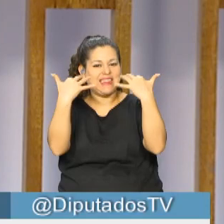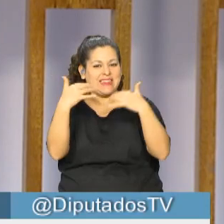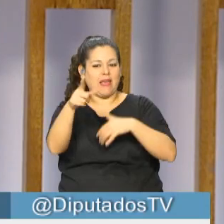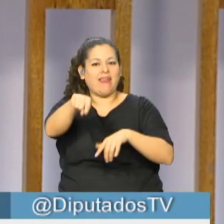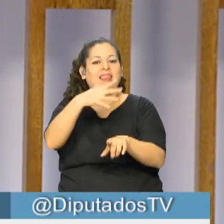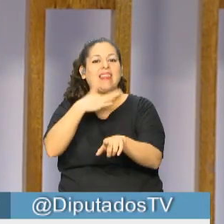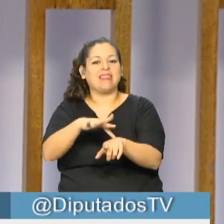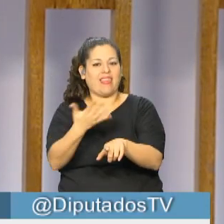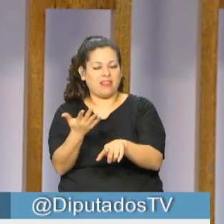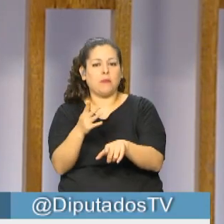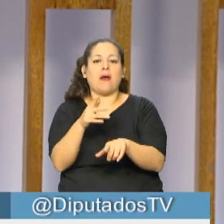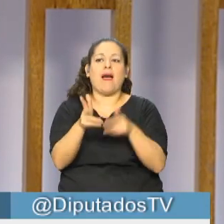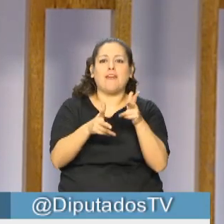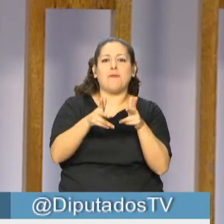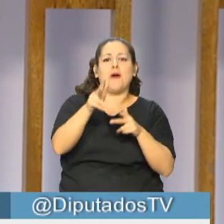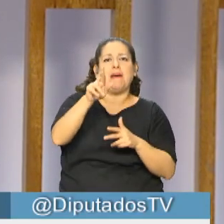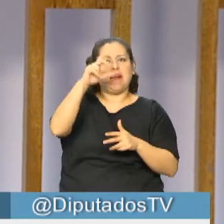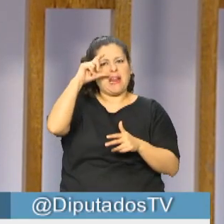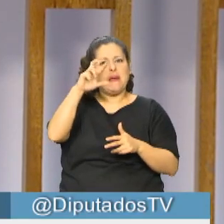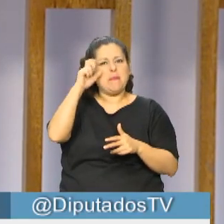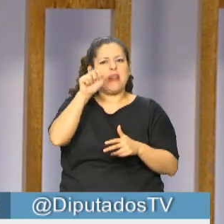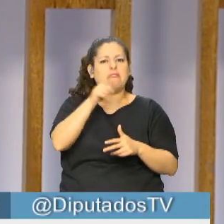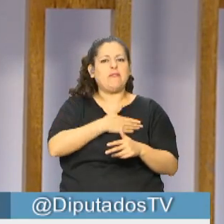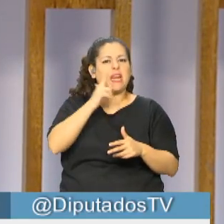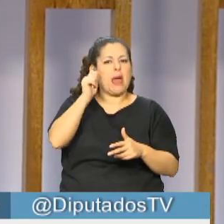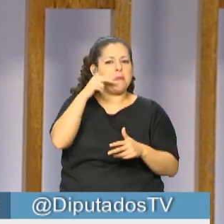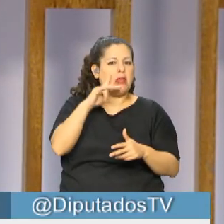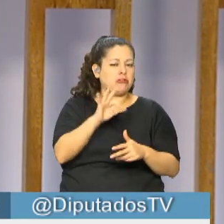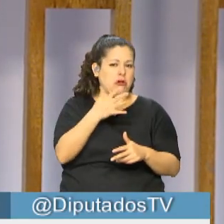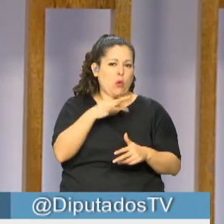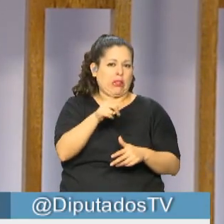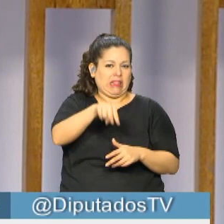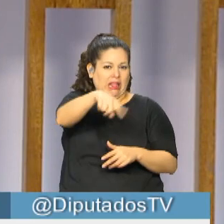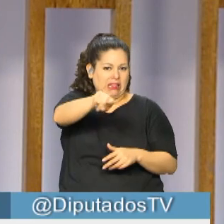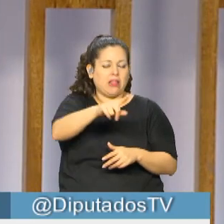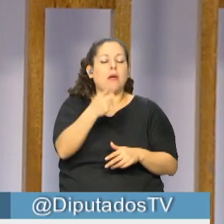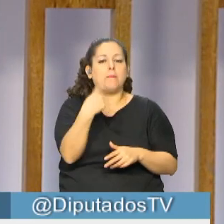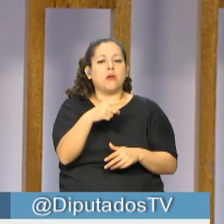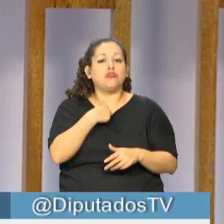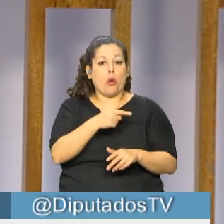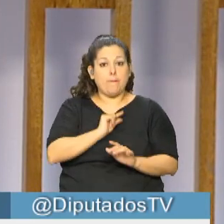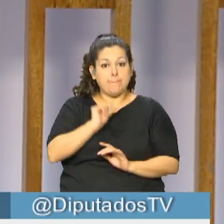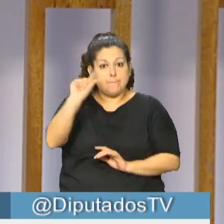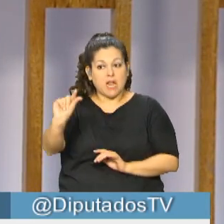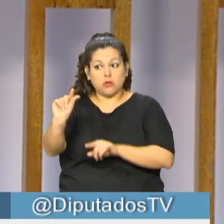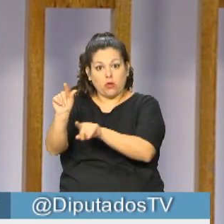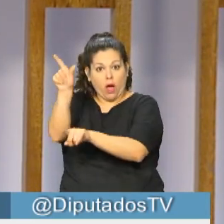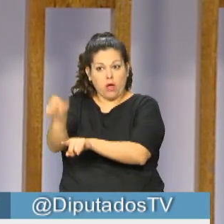de reperfilamiento, y por ahí la gente no entiende. En la práctica es, yo te presto a vos si vos tenés capacidad de pago.